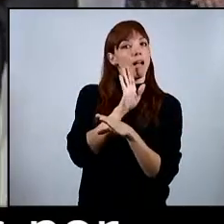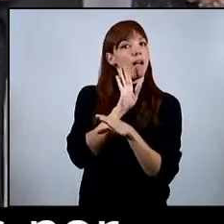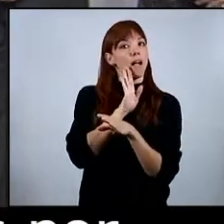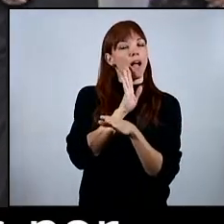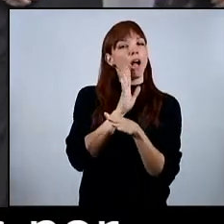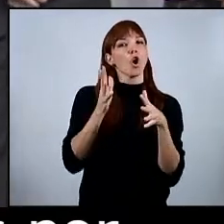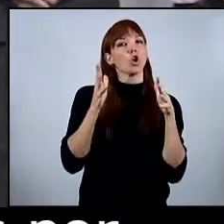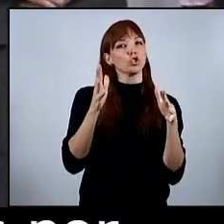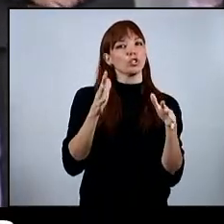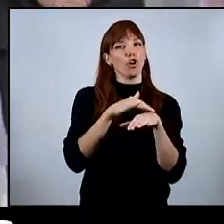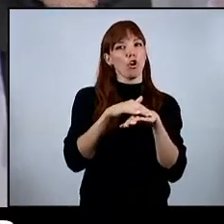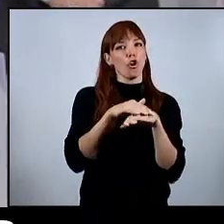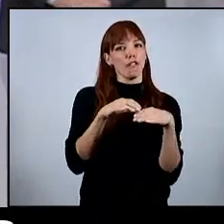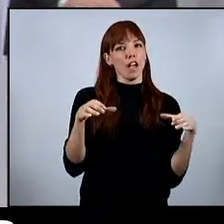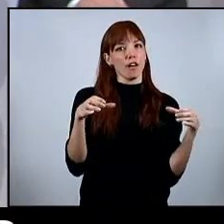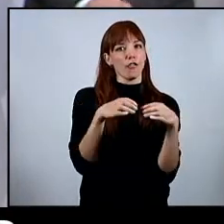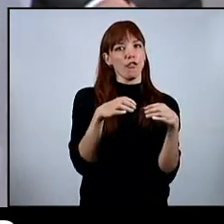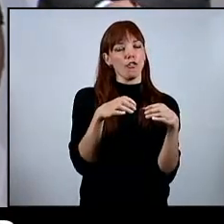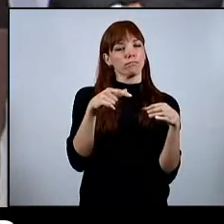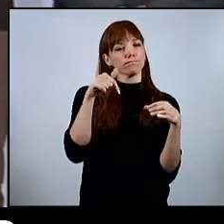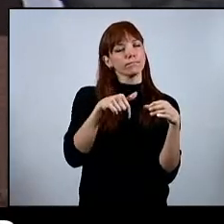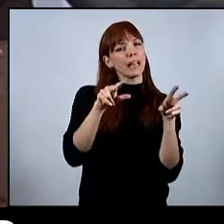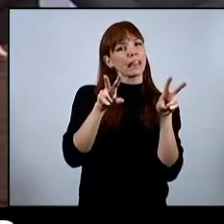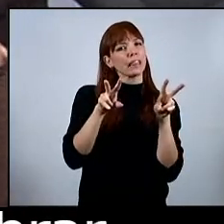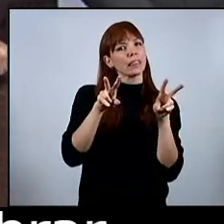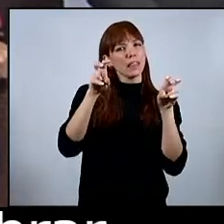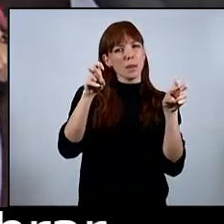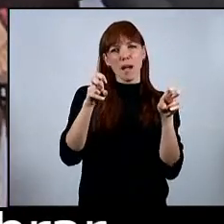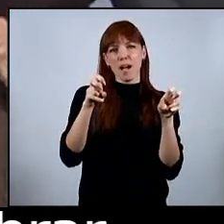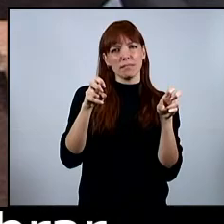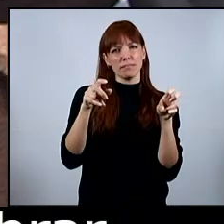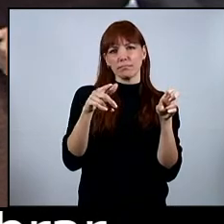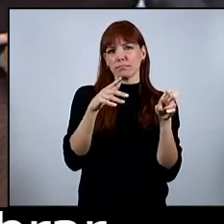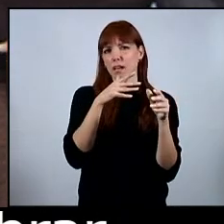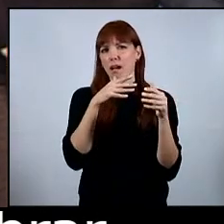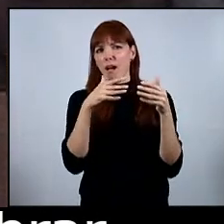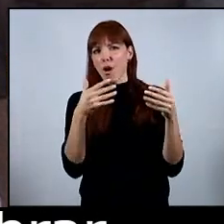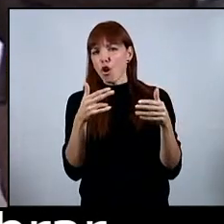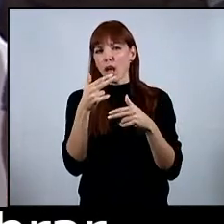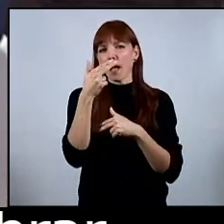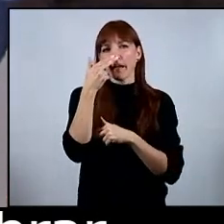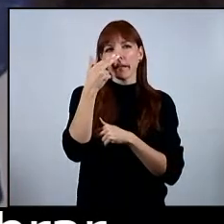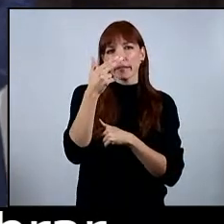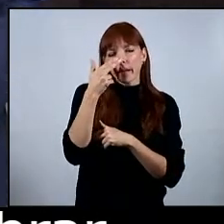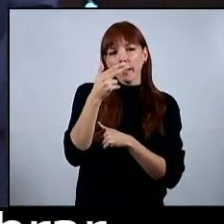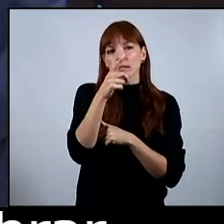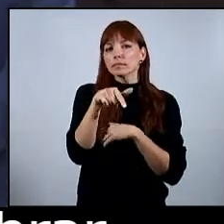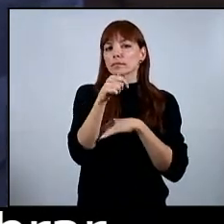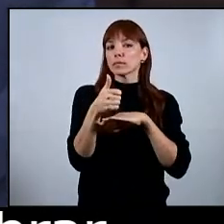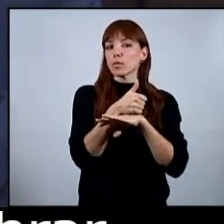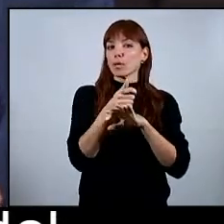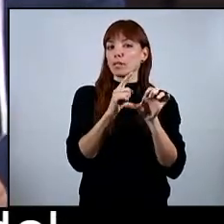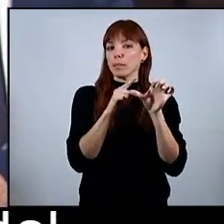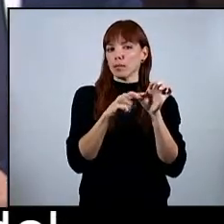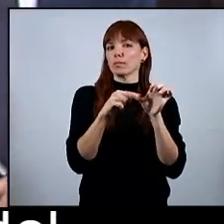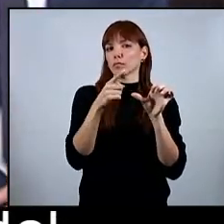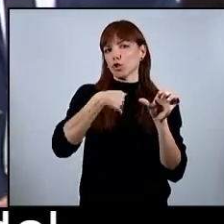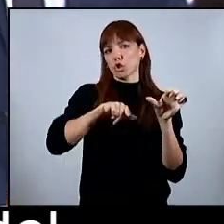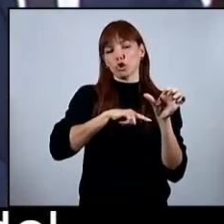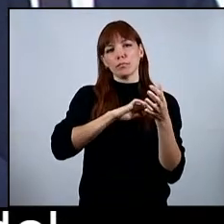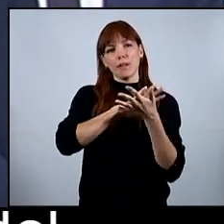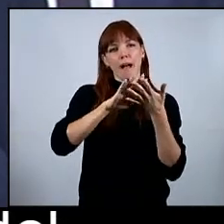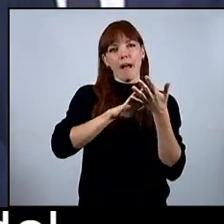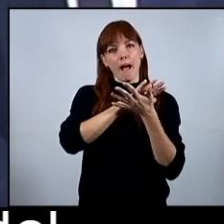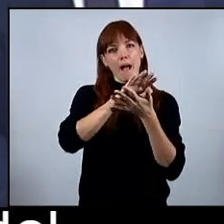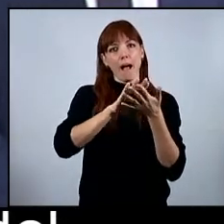que acabamos de celebrar, donde hemos tratado asuntos de máxima actualidad y del interés de todos los extremeños, o incluso diría más